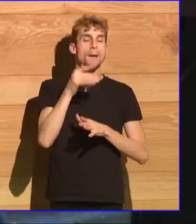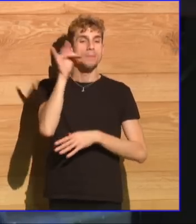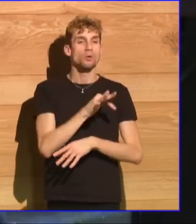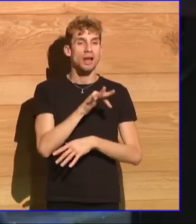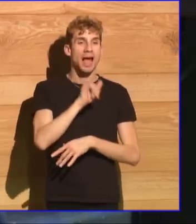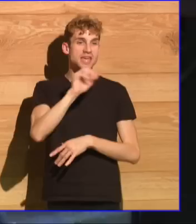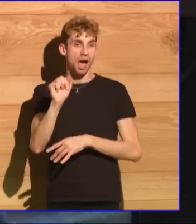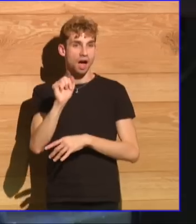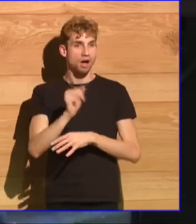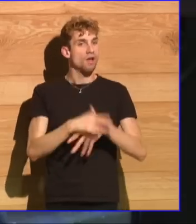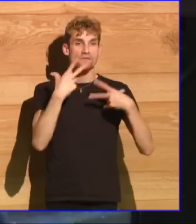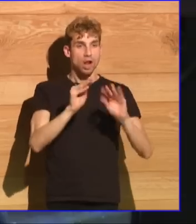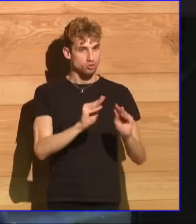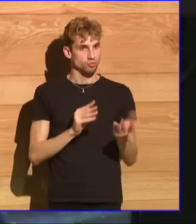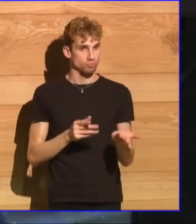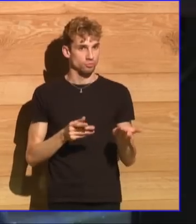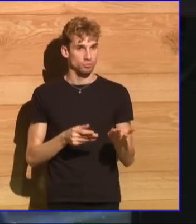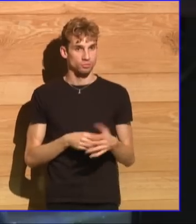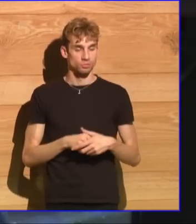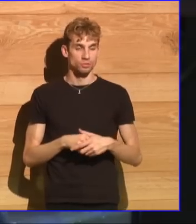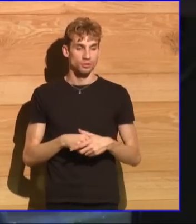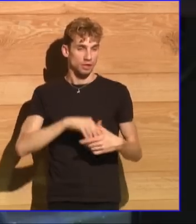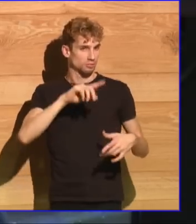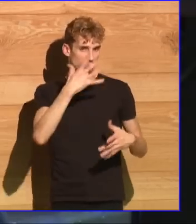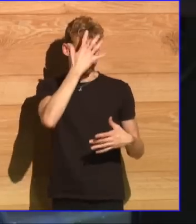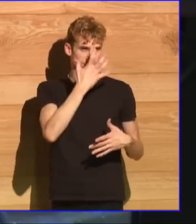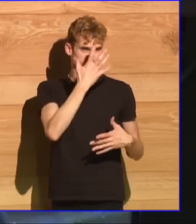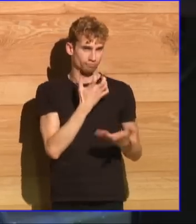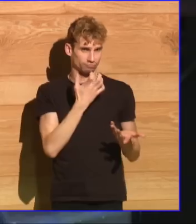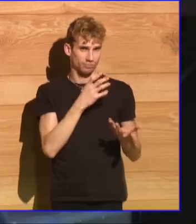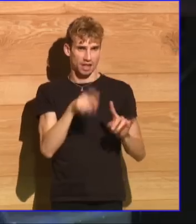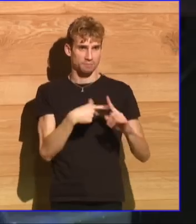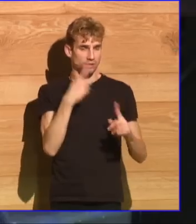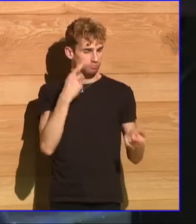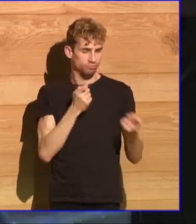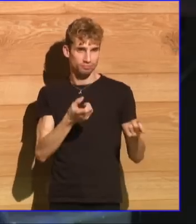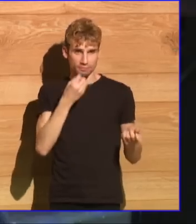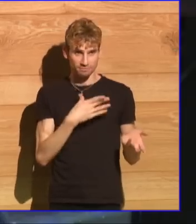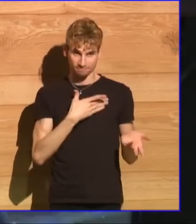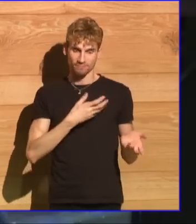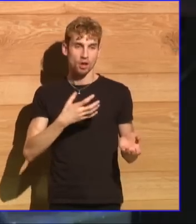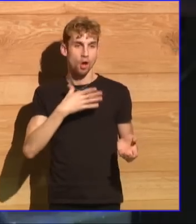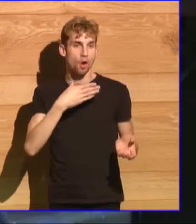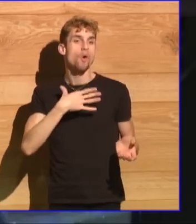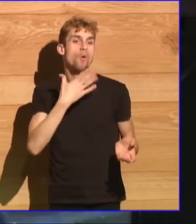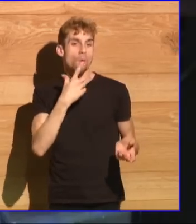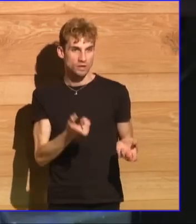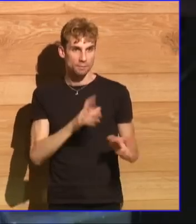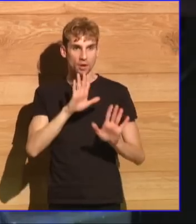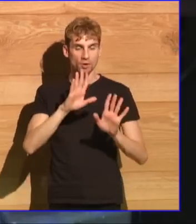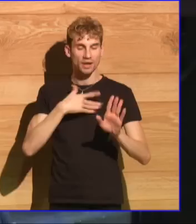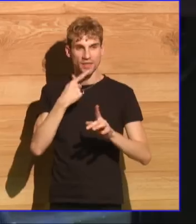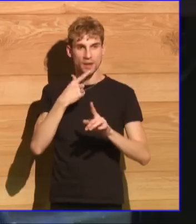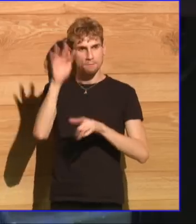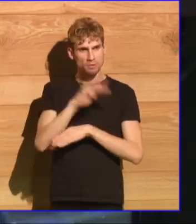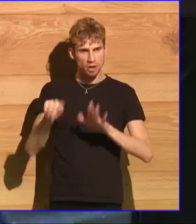momento. Es una cosa tristísima y todo el mundo sale de allí deprimido y lo sabe manejar muy bien. Pero hablo de la peli entera, hablo del puzzle entero. A la vez a mí me